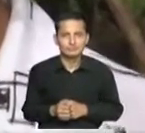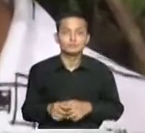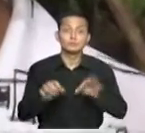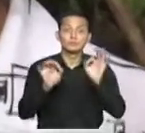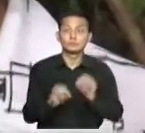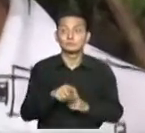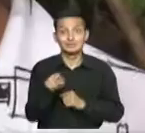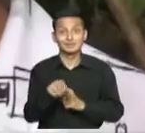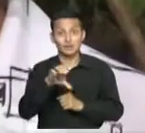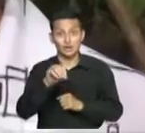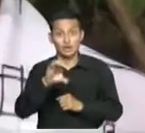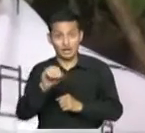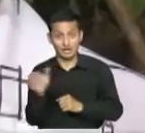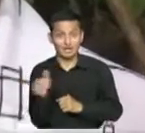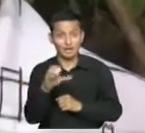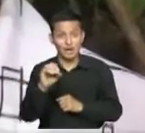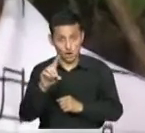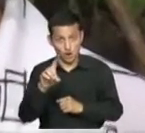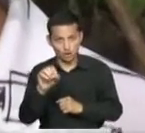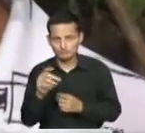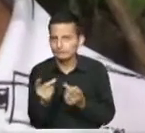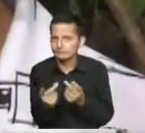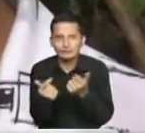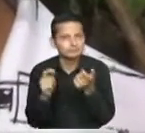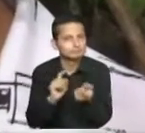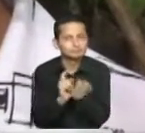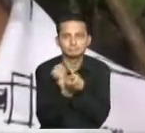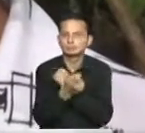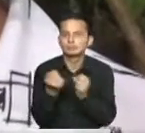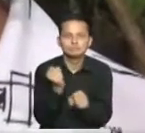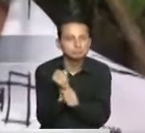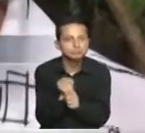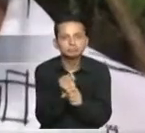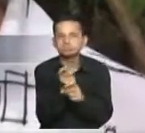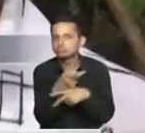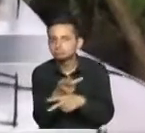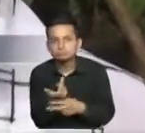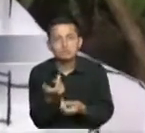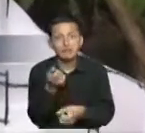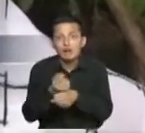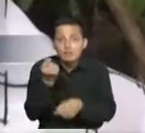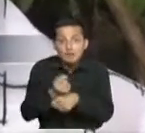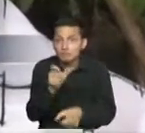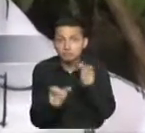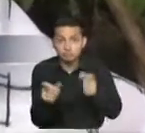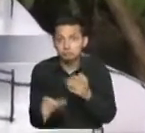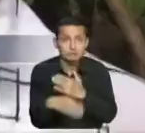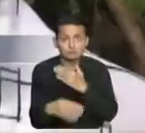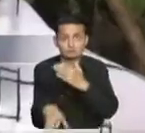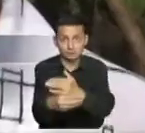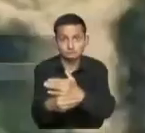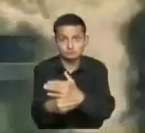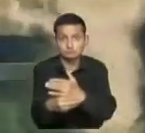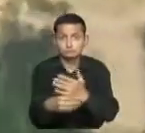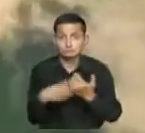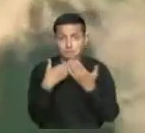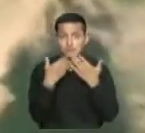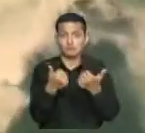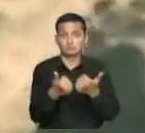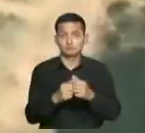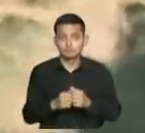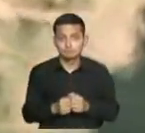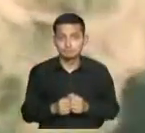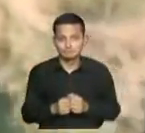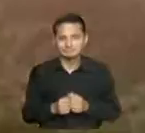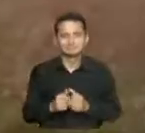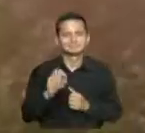Coca-Codo Sinclair ha aumentado automáticamente lo que es el ingreso económico para las familias y ha mejorado. Así